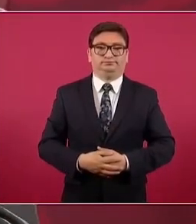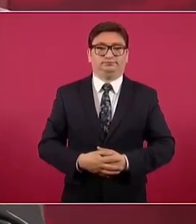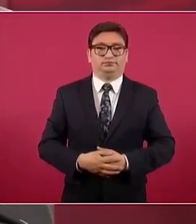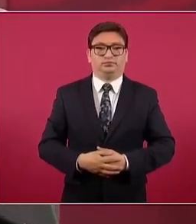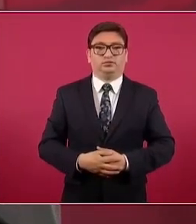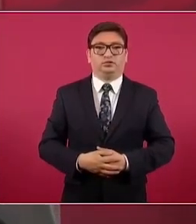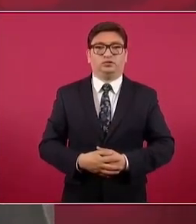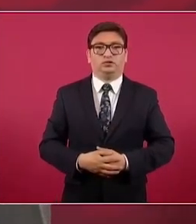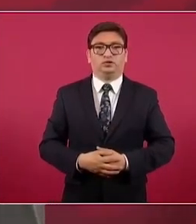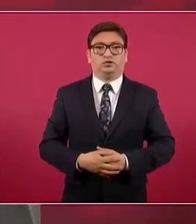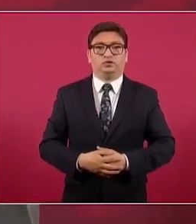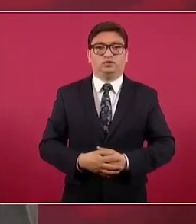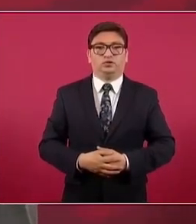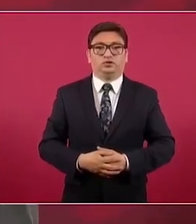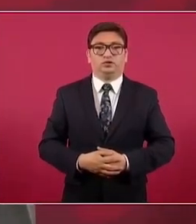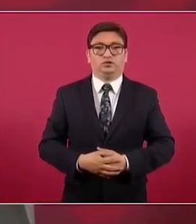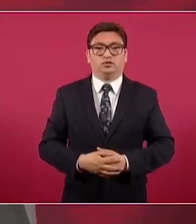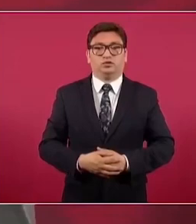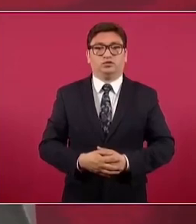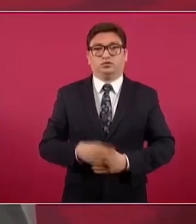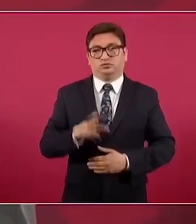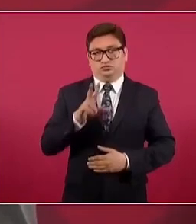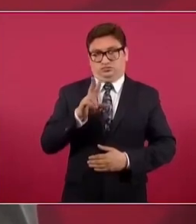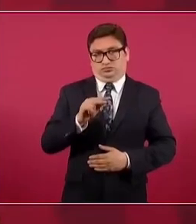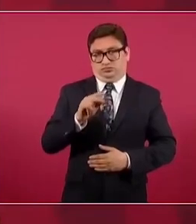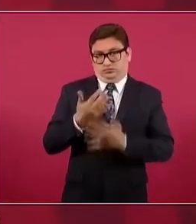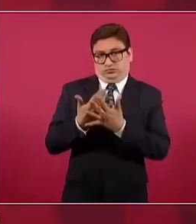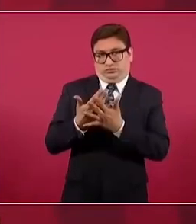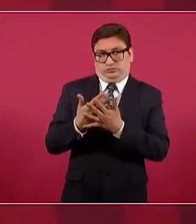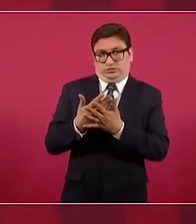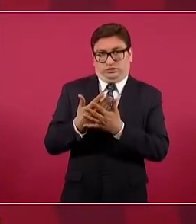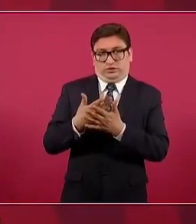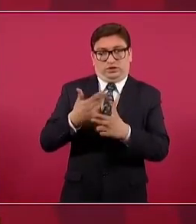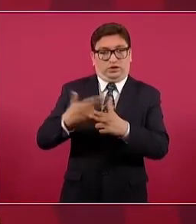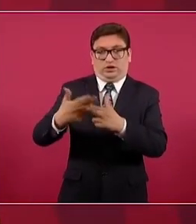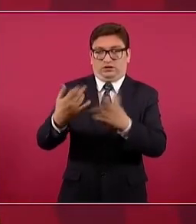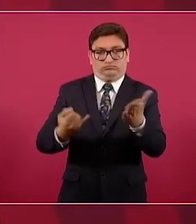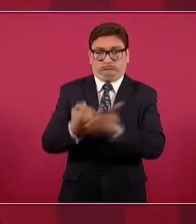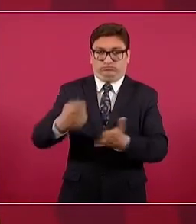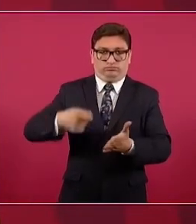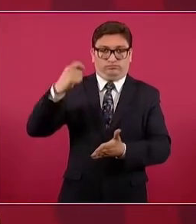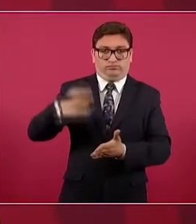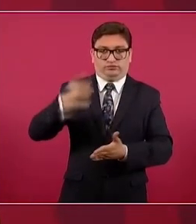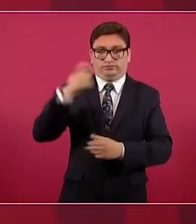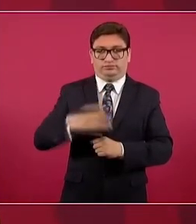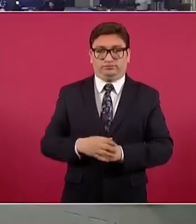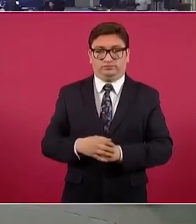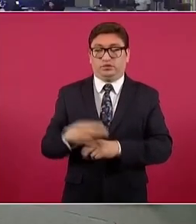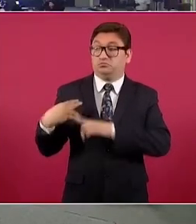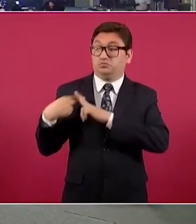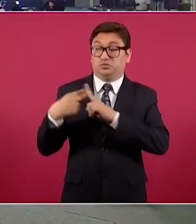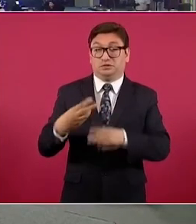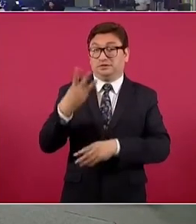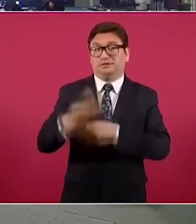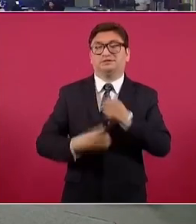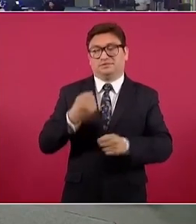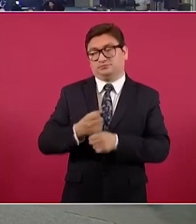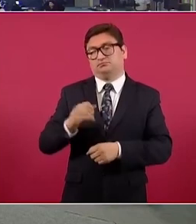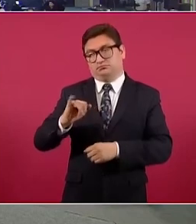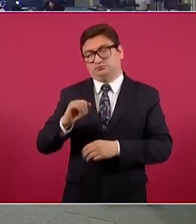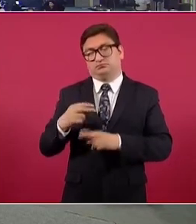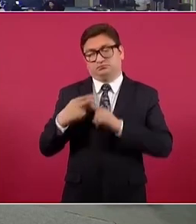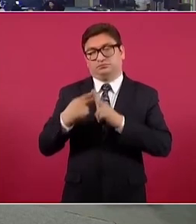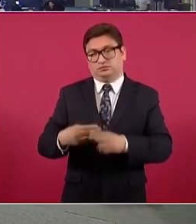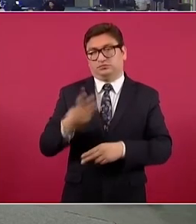nada más que tiene que haber sentencia. Y ya pasaron 3 años. De que pasaron 3 años.